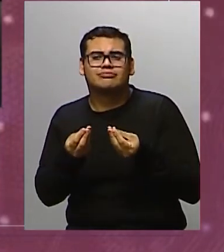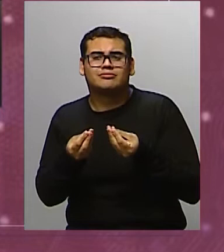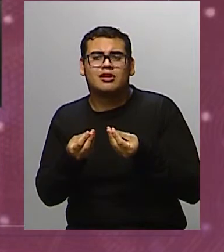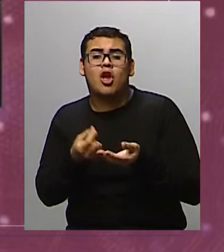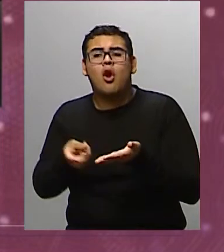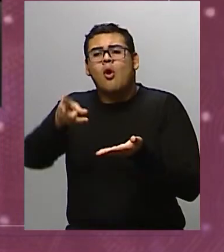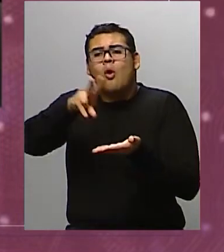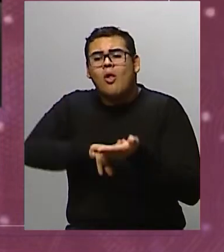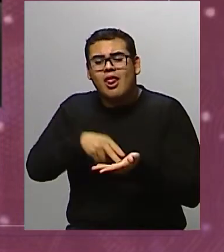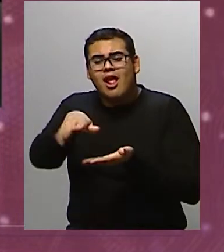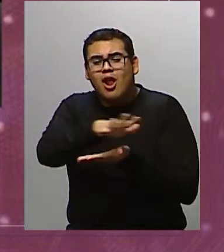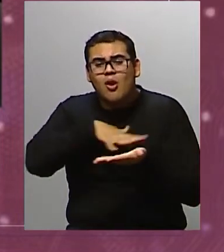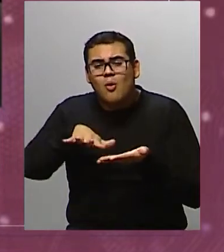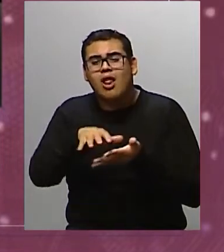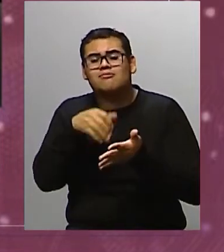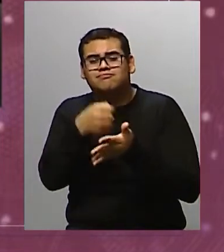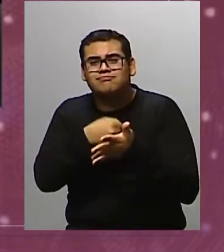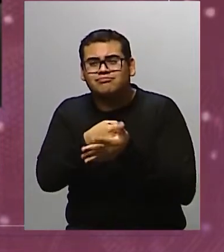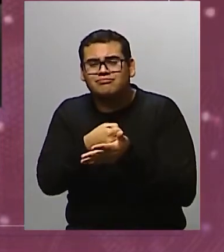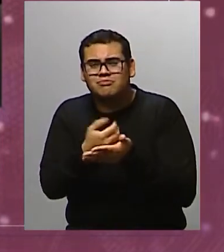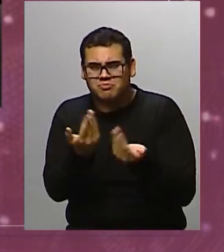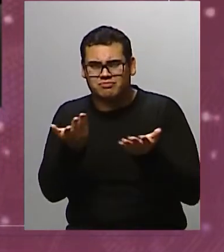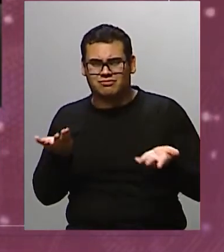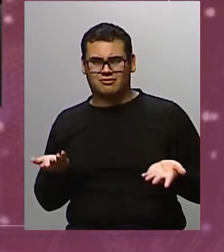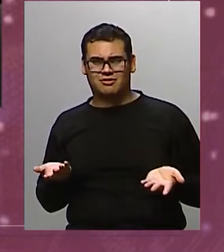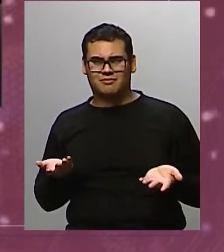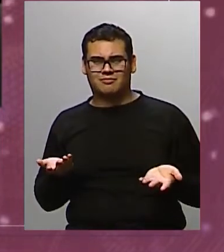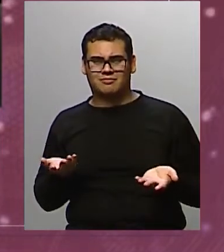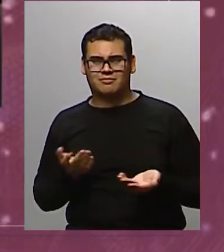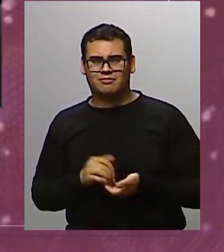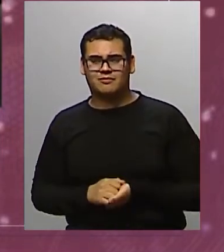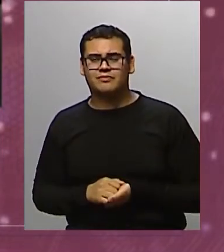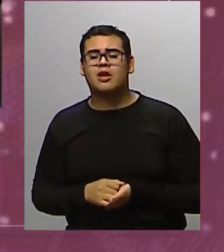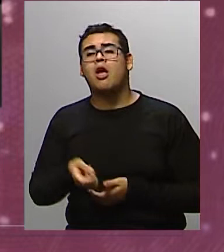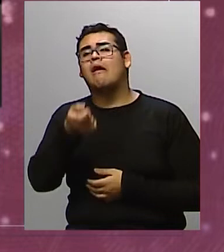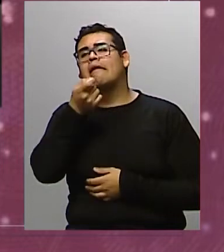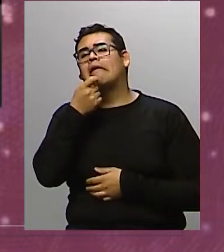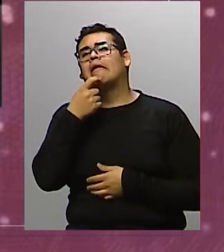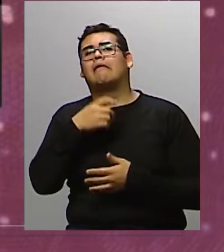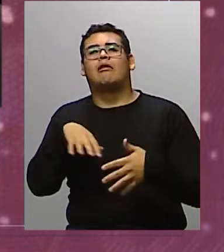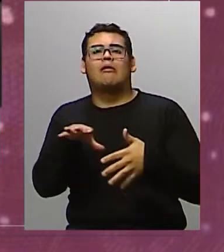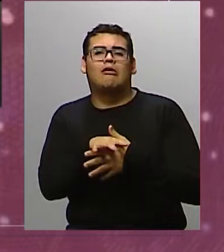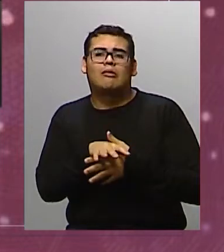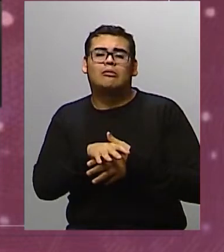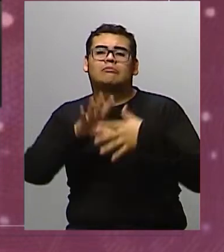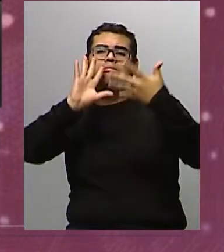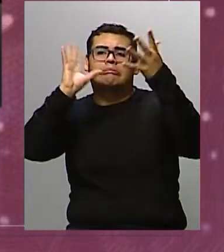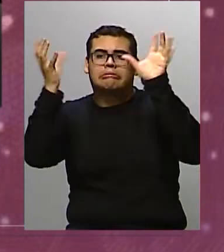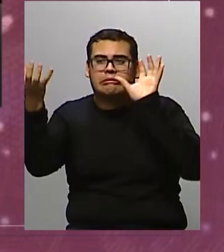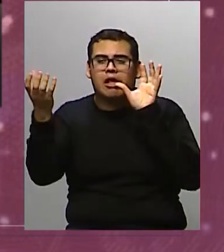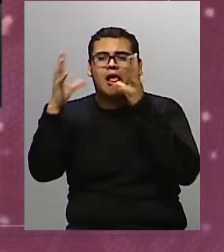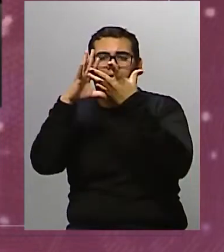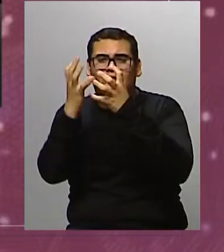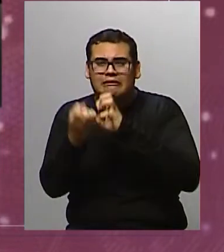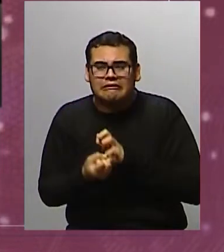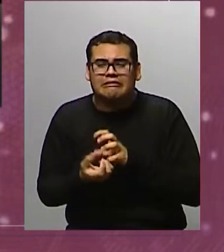poder recuperar? Porque a veces da la sensación que frente al avance del cambio climático, la sequía en la provincia de Mendoza, es